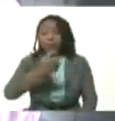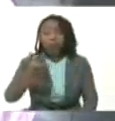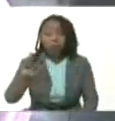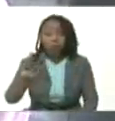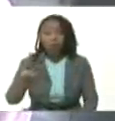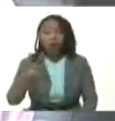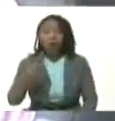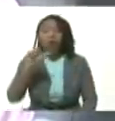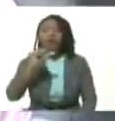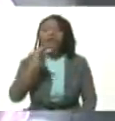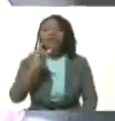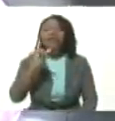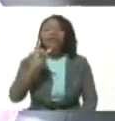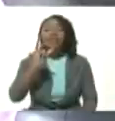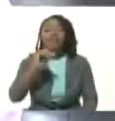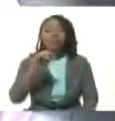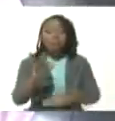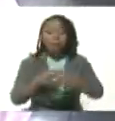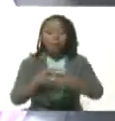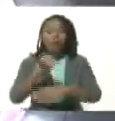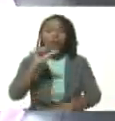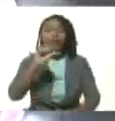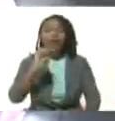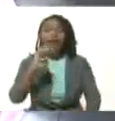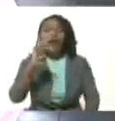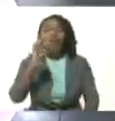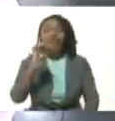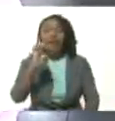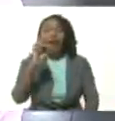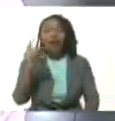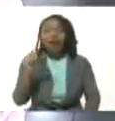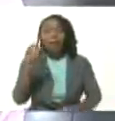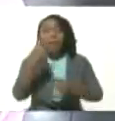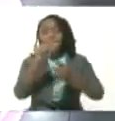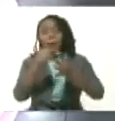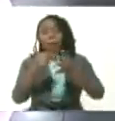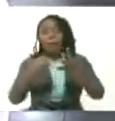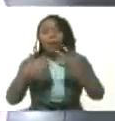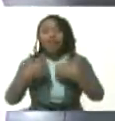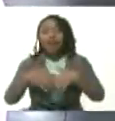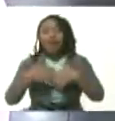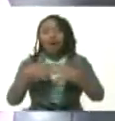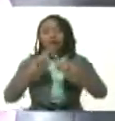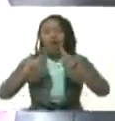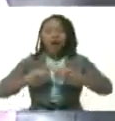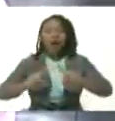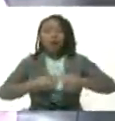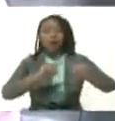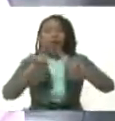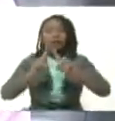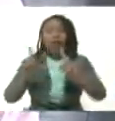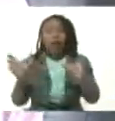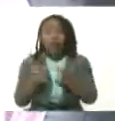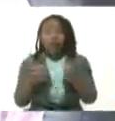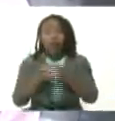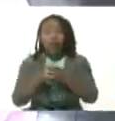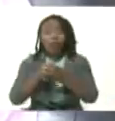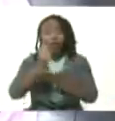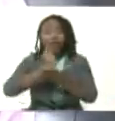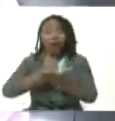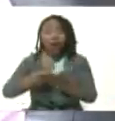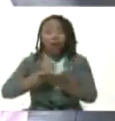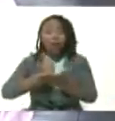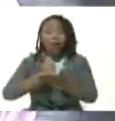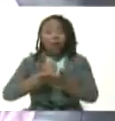CIFAR, Canamega, Cabeme, está también el presidente de la Cámara Venezolana de Farmacias y